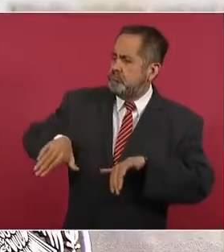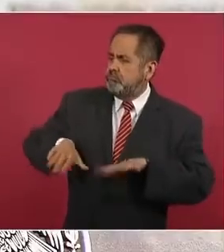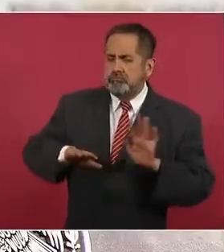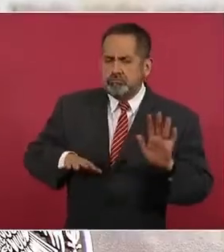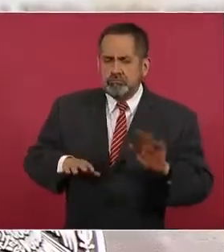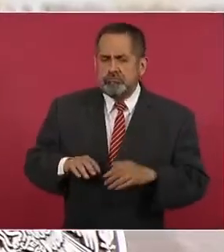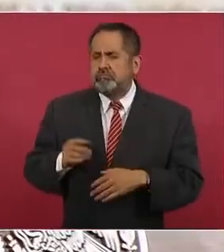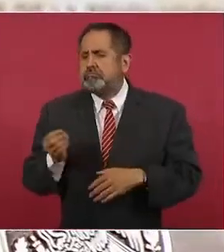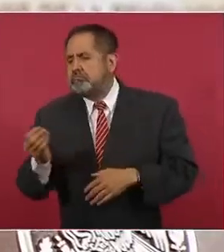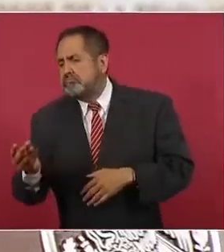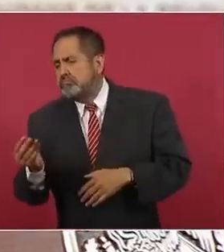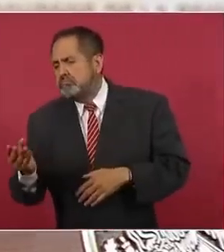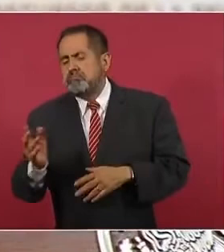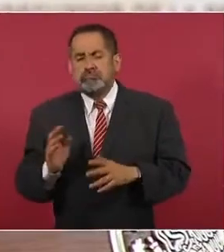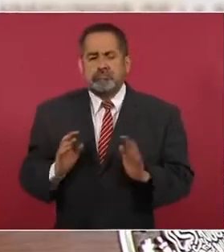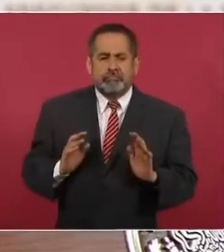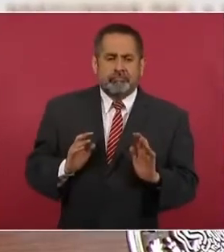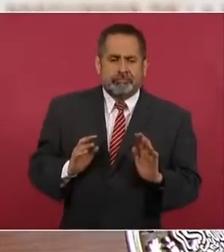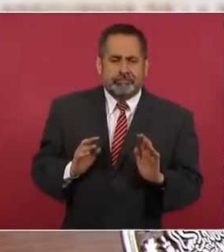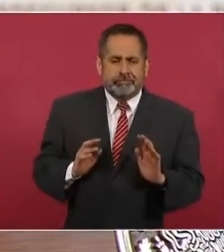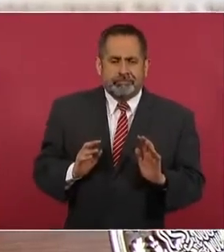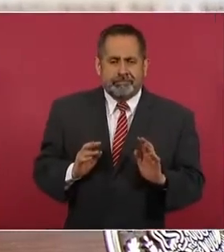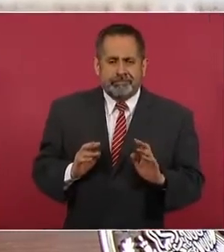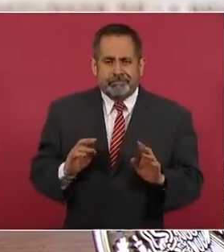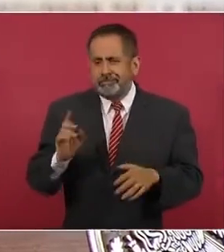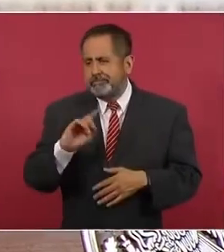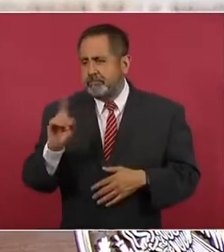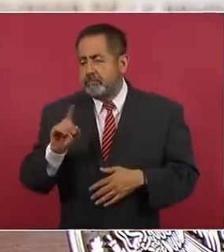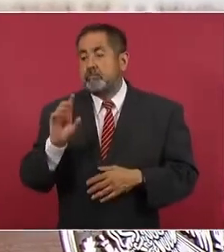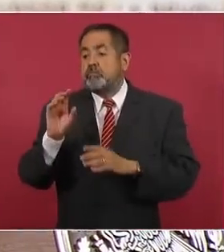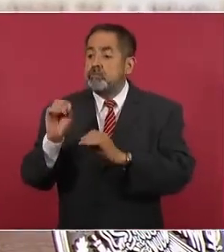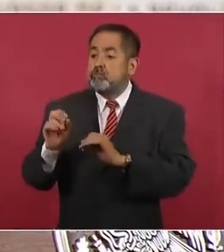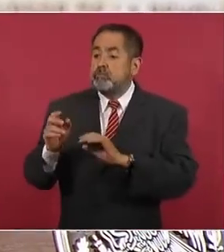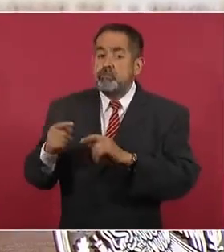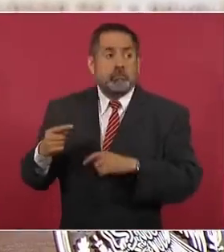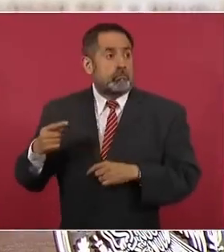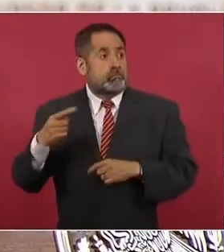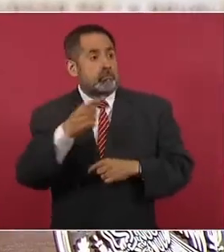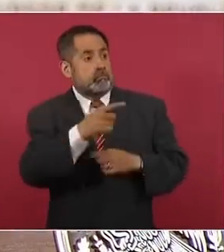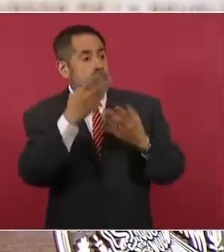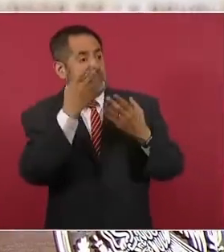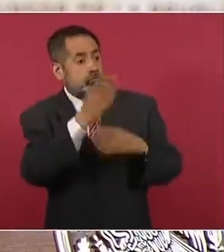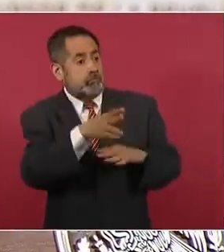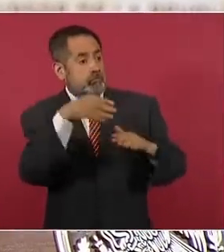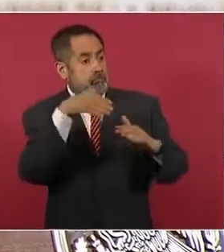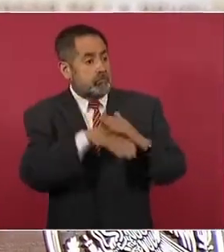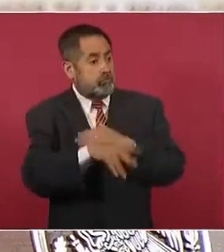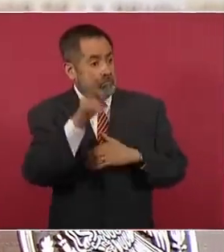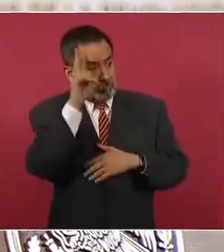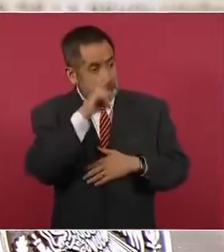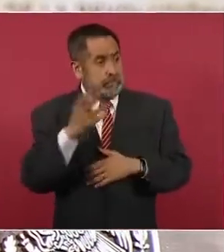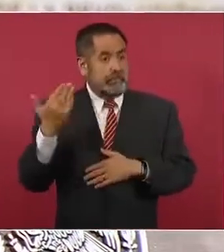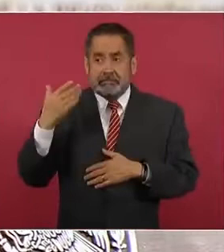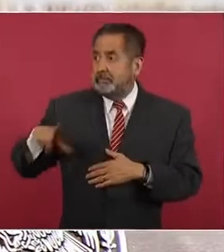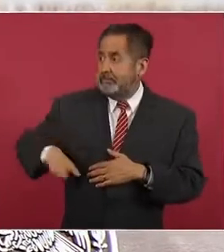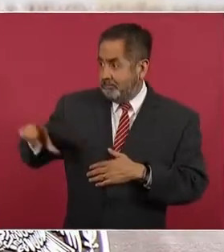que participara cuando se trata de rescatar a los bancos en quiebra,